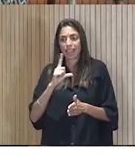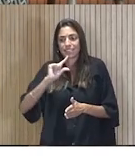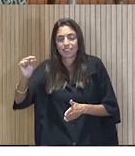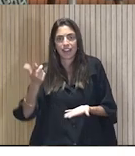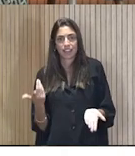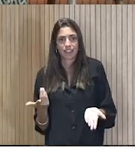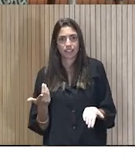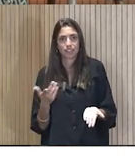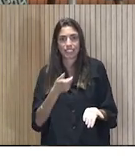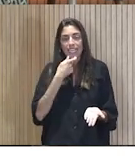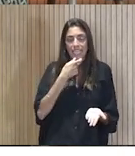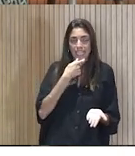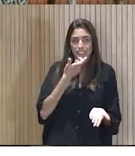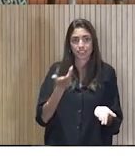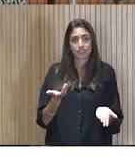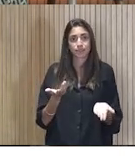Bueno,